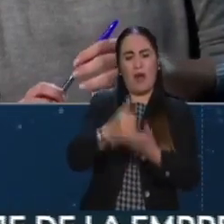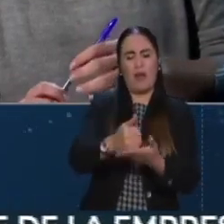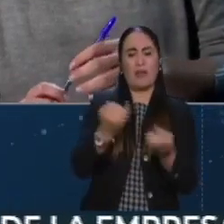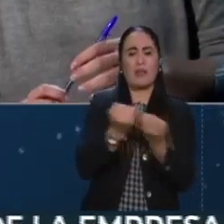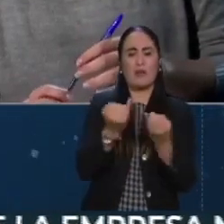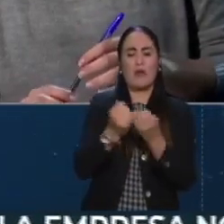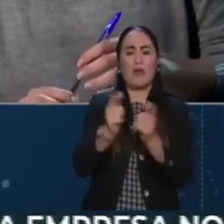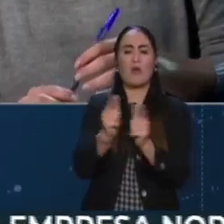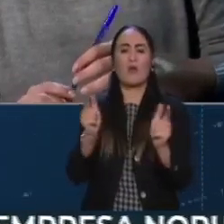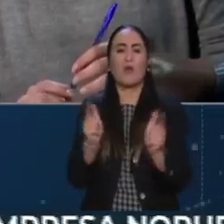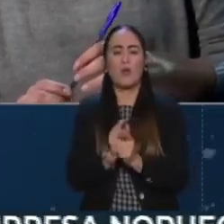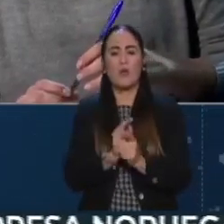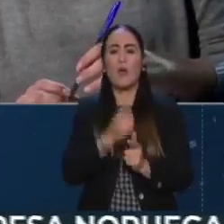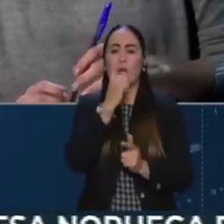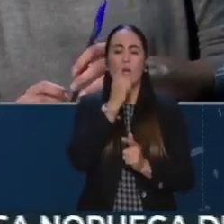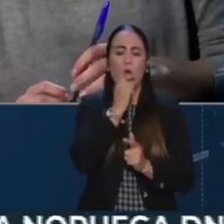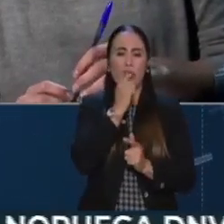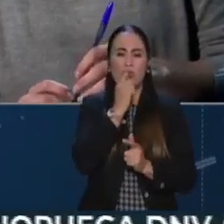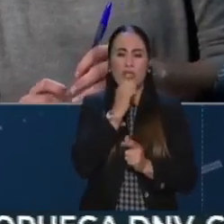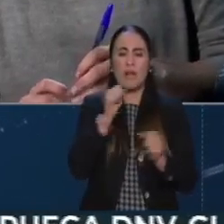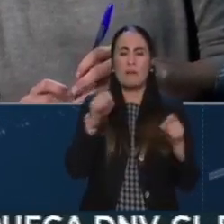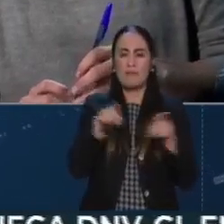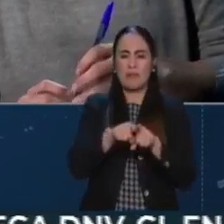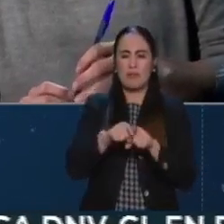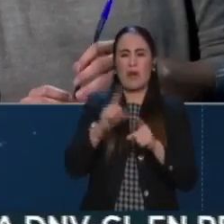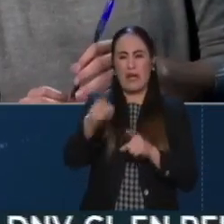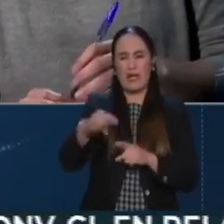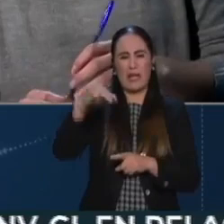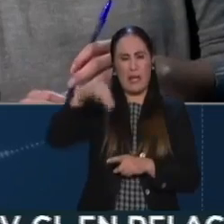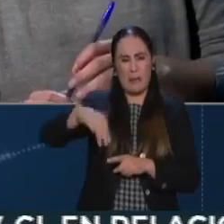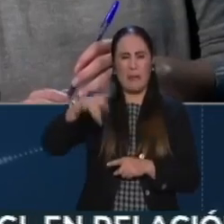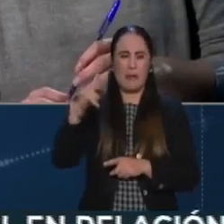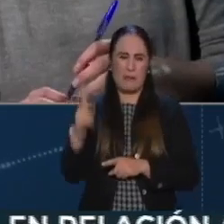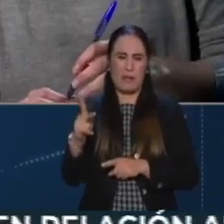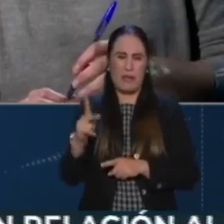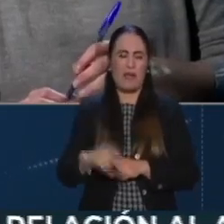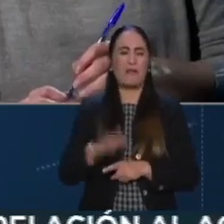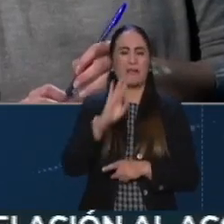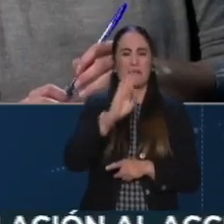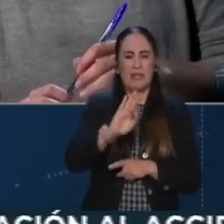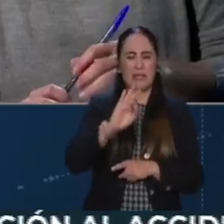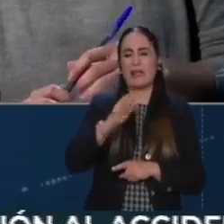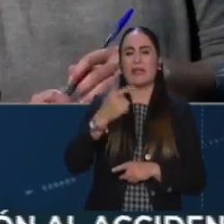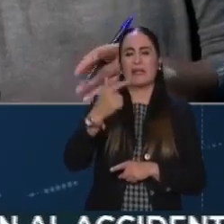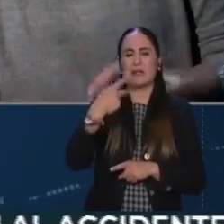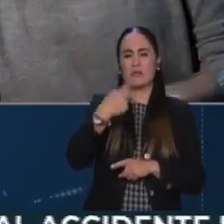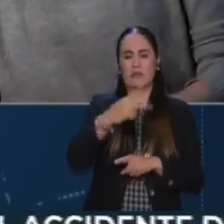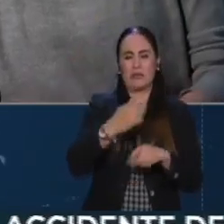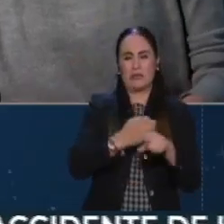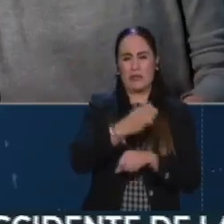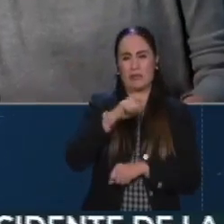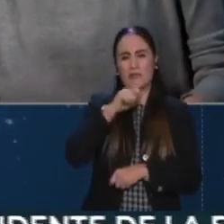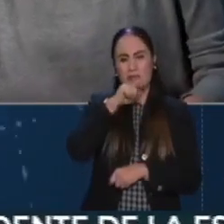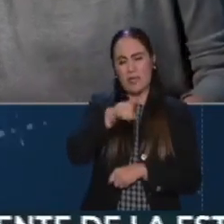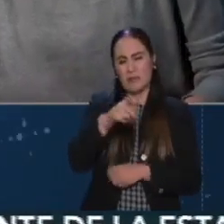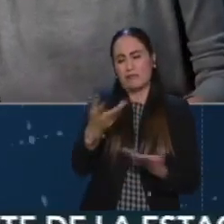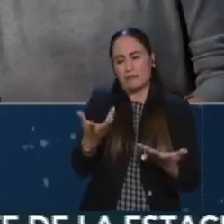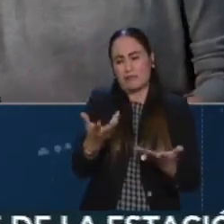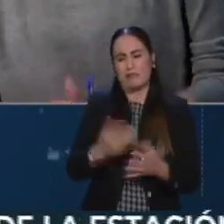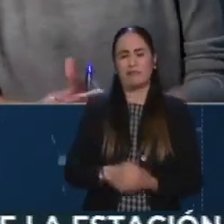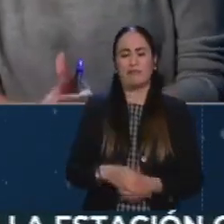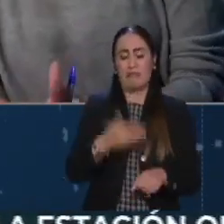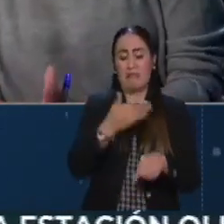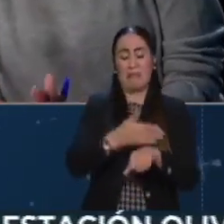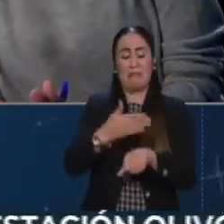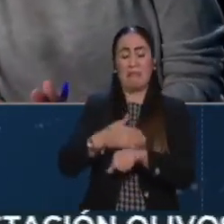policíacas como en los cuerpos de investigación del Ministerio Público en la Fiscalía General del Estado de Jalisco. Pedro, sin duda haces